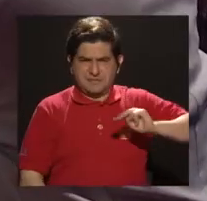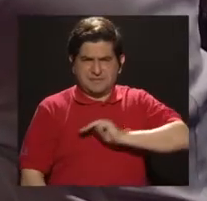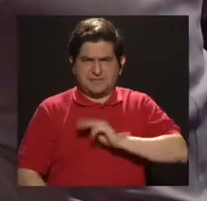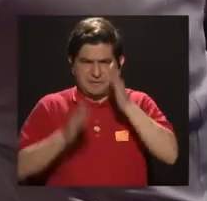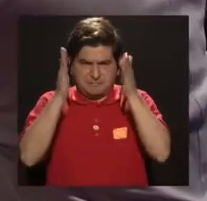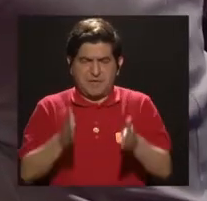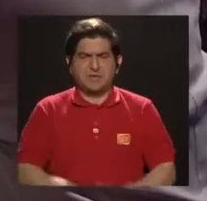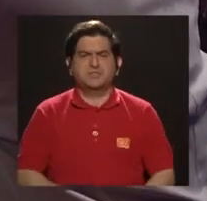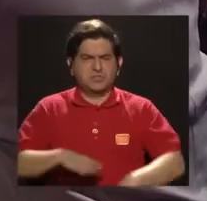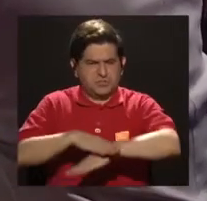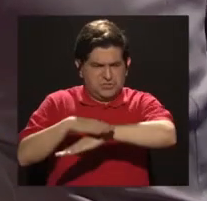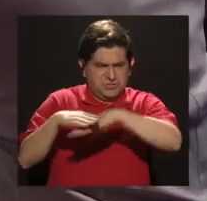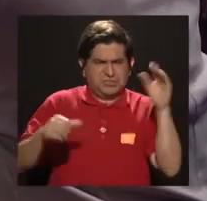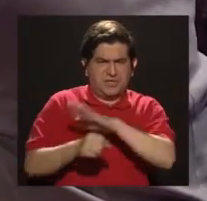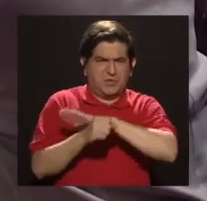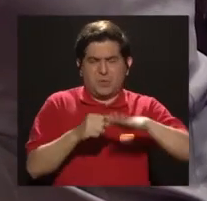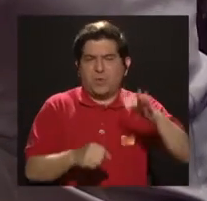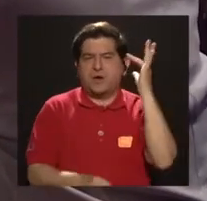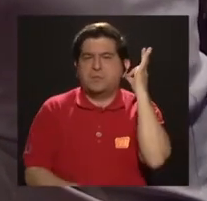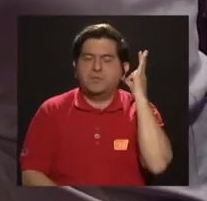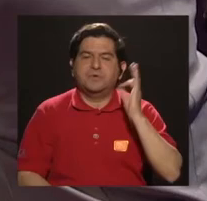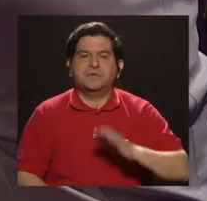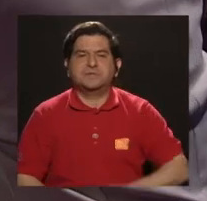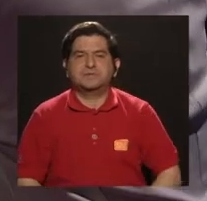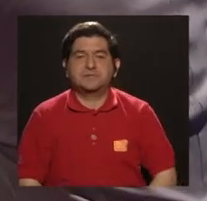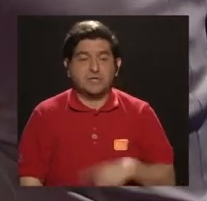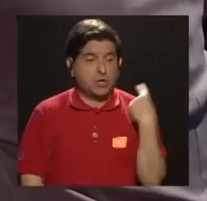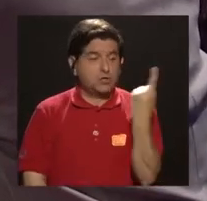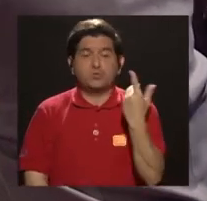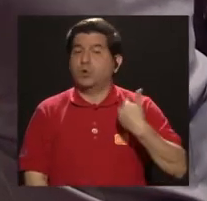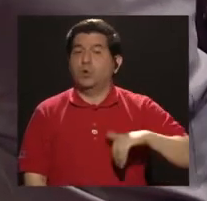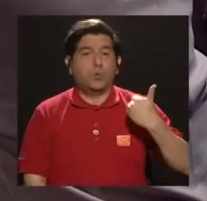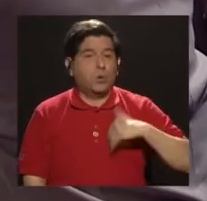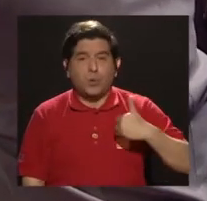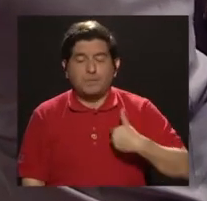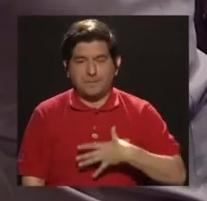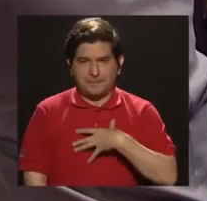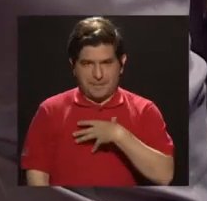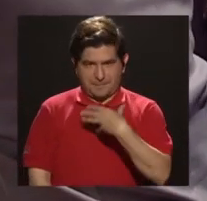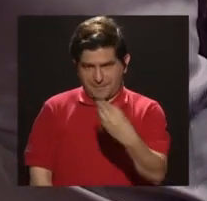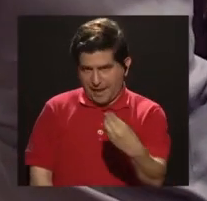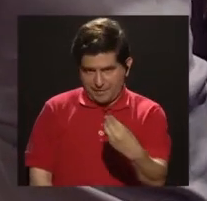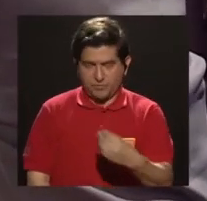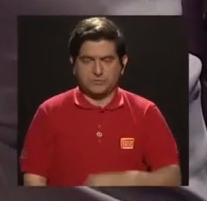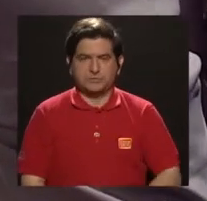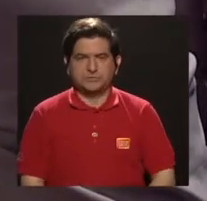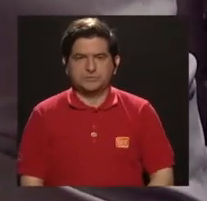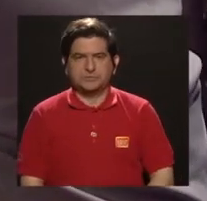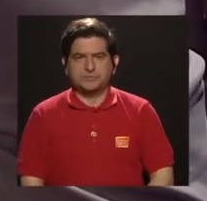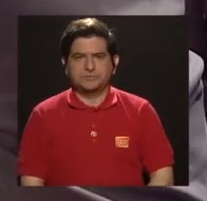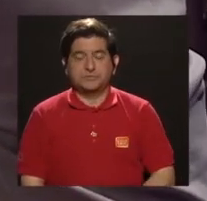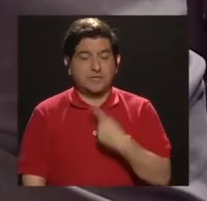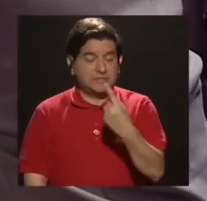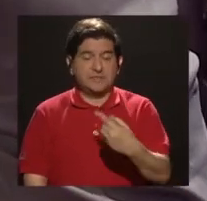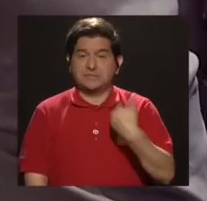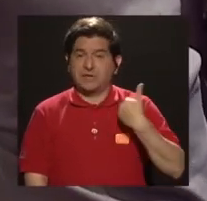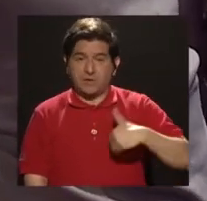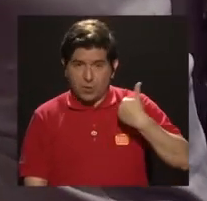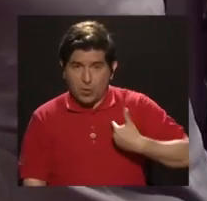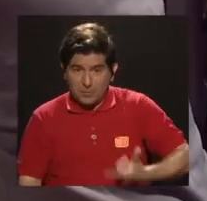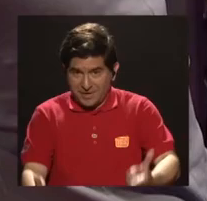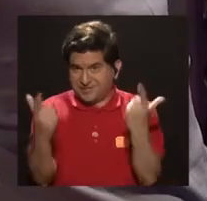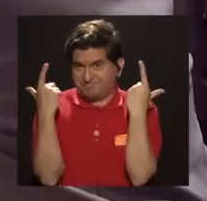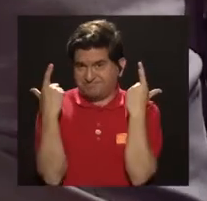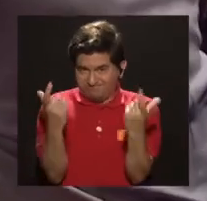gabinete donde excluyó del todo a las mujeres sólo hay hombres blancos además dicen hombres ricos verdad